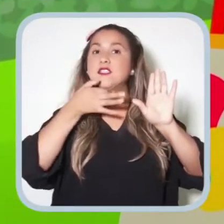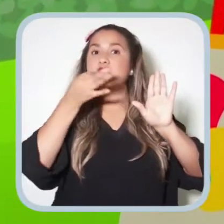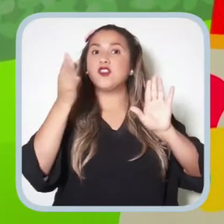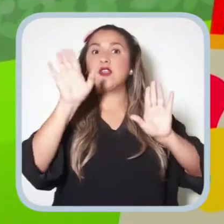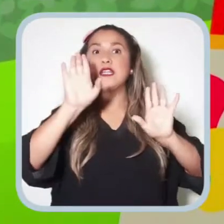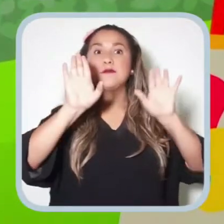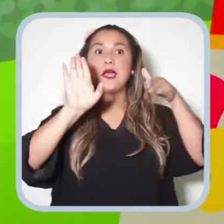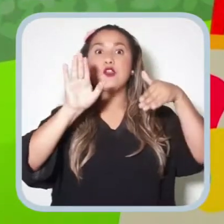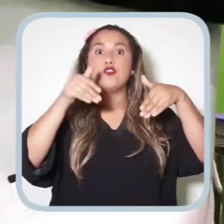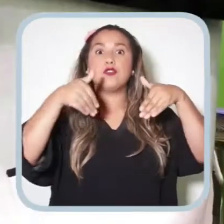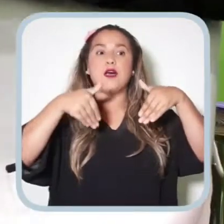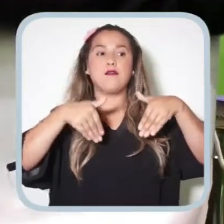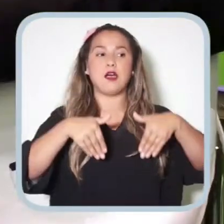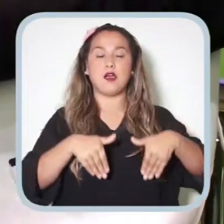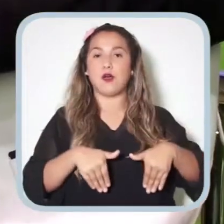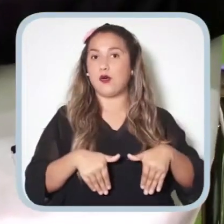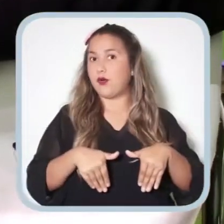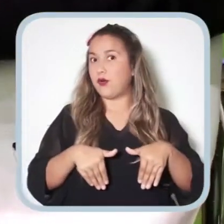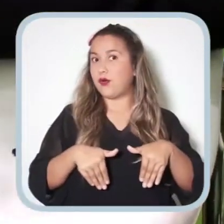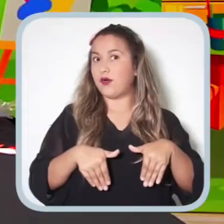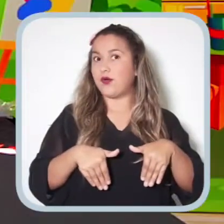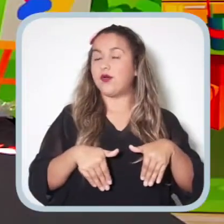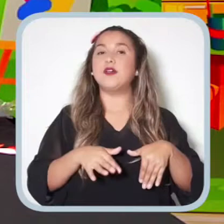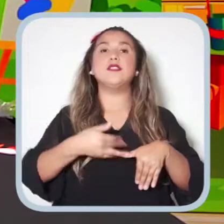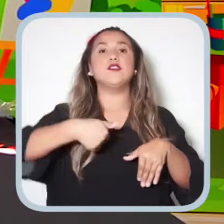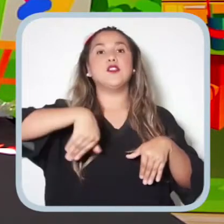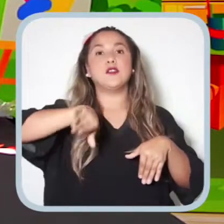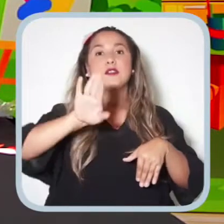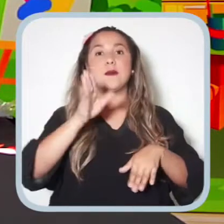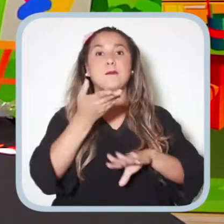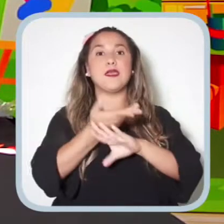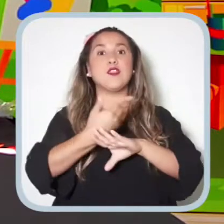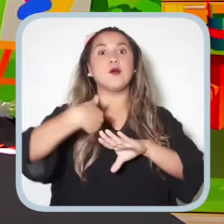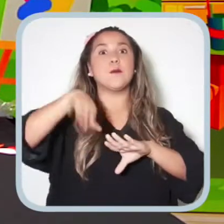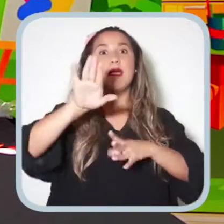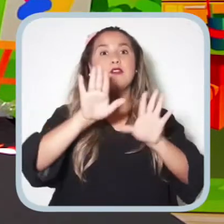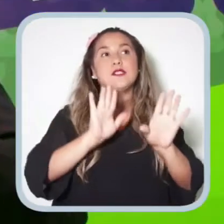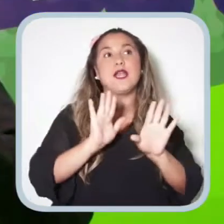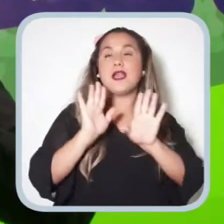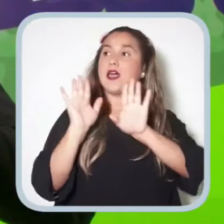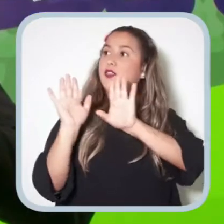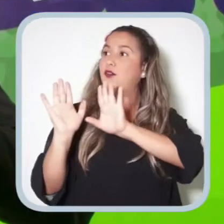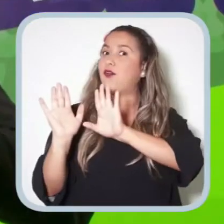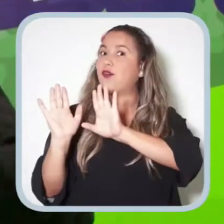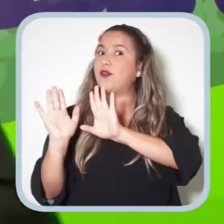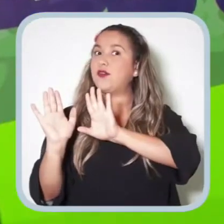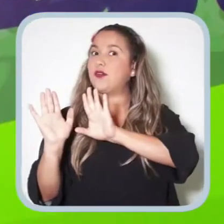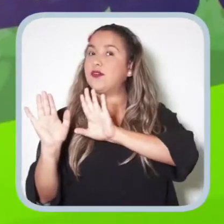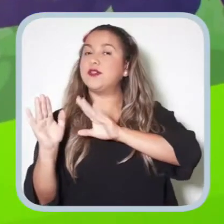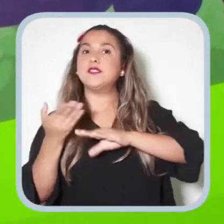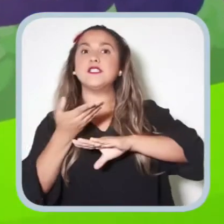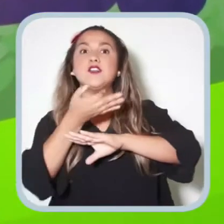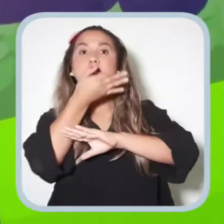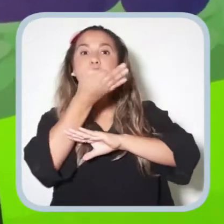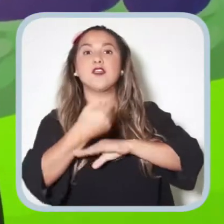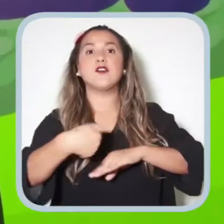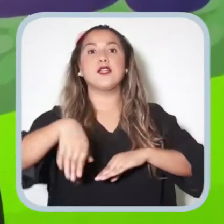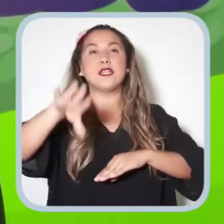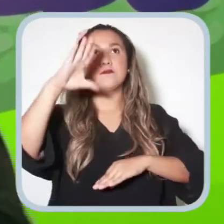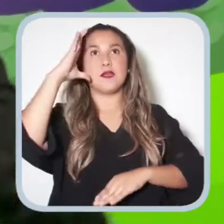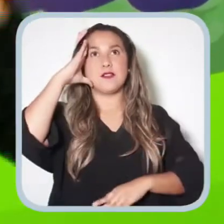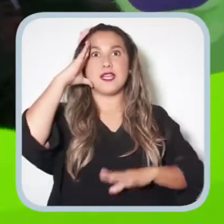yo digo las manos abajo, y si yo pido las manos a la do, y si yo digo las manos